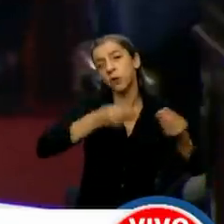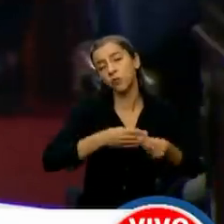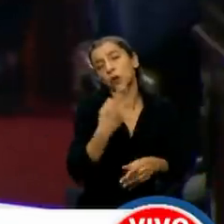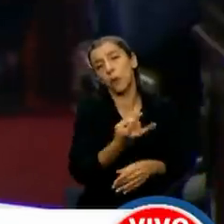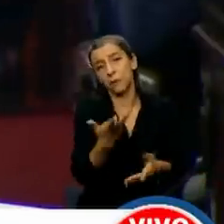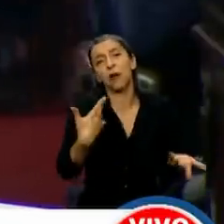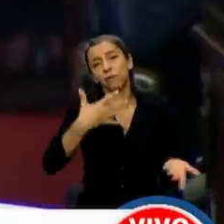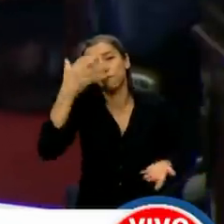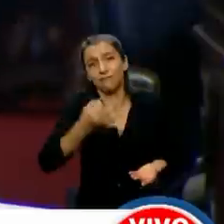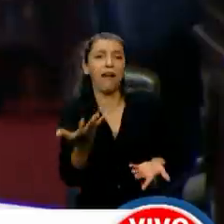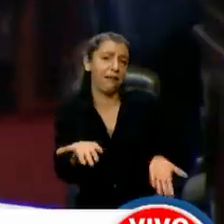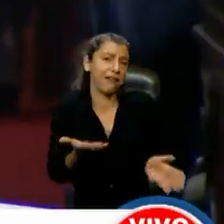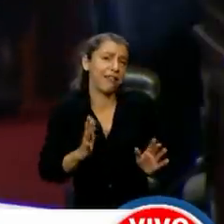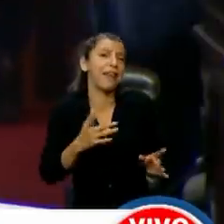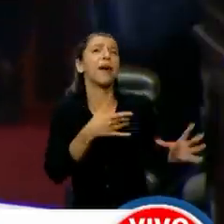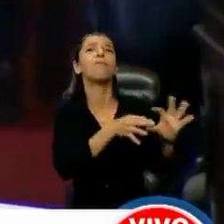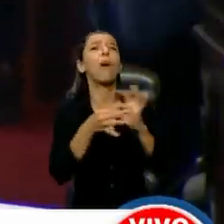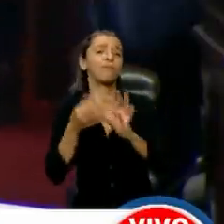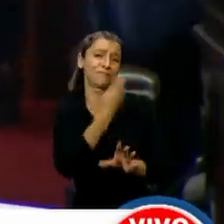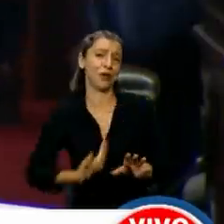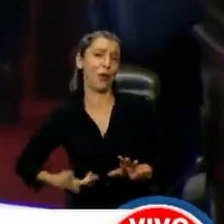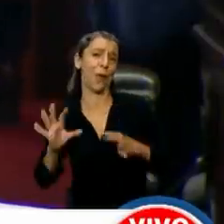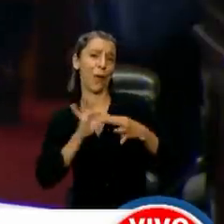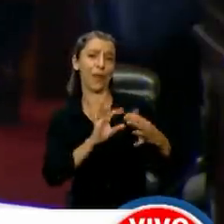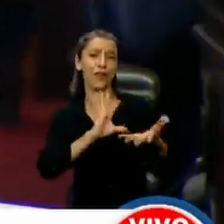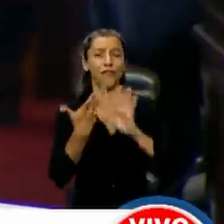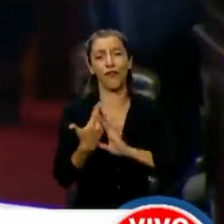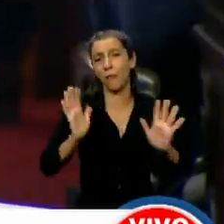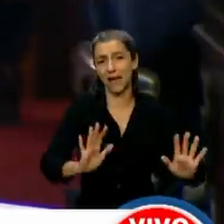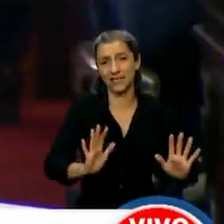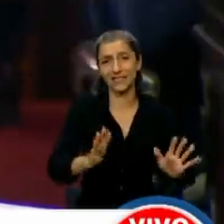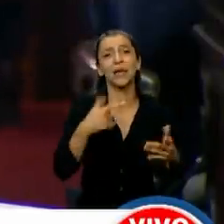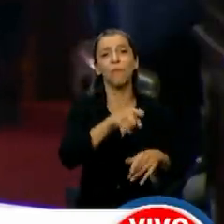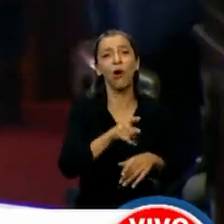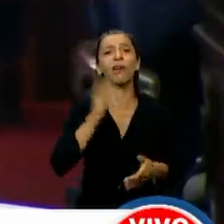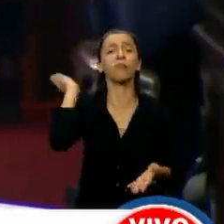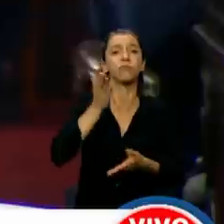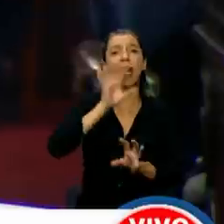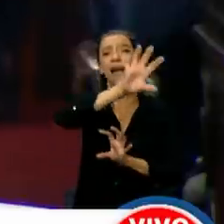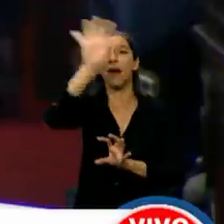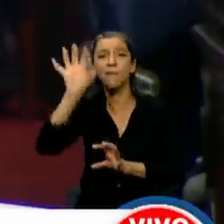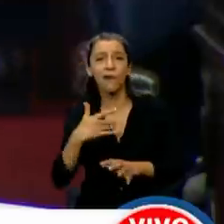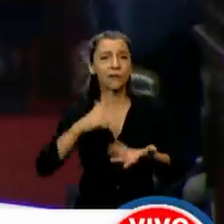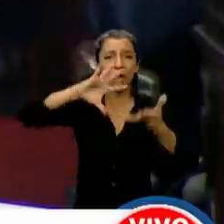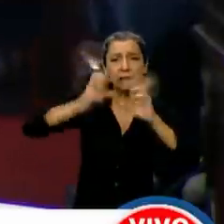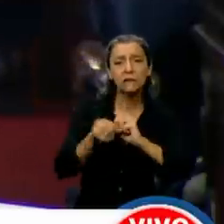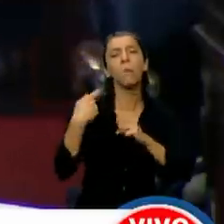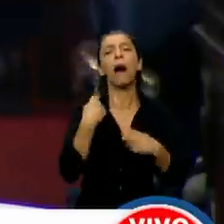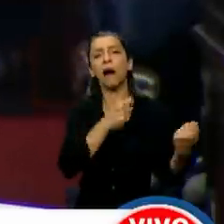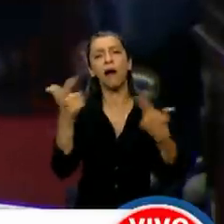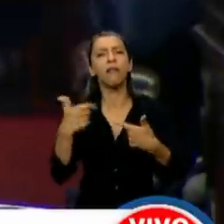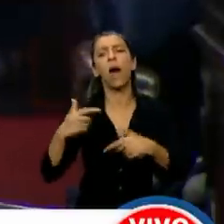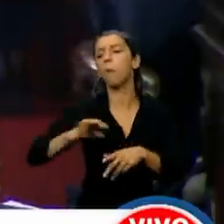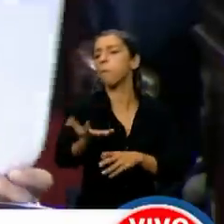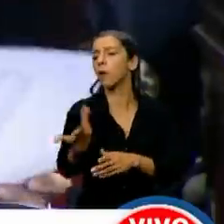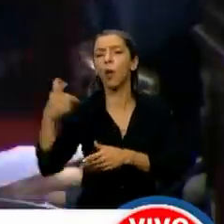es consecuente con este gobierno y con sus medidas castiga al interior y a las administraciones y eficientes para premiar a las rentistas